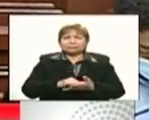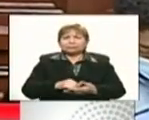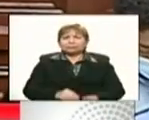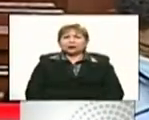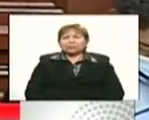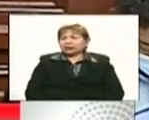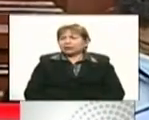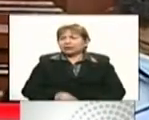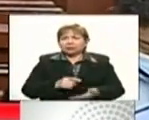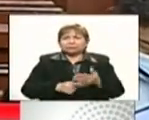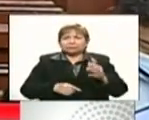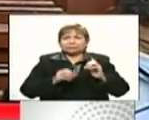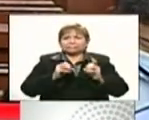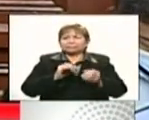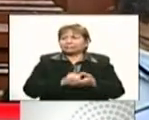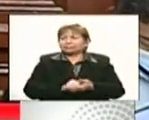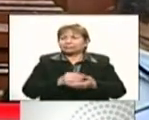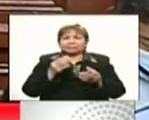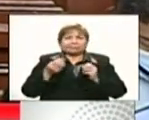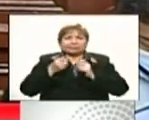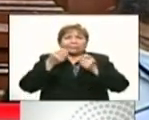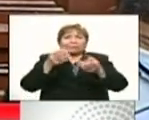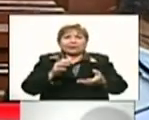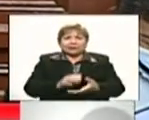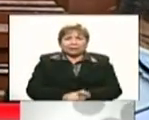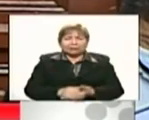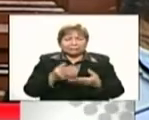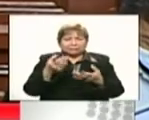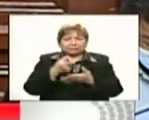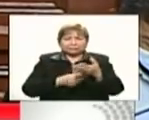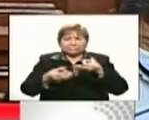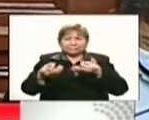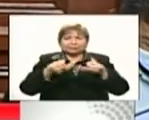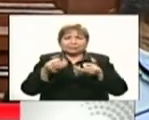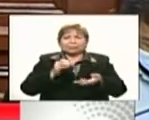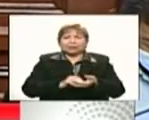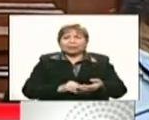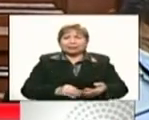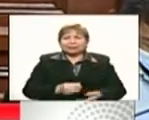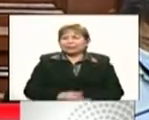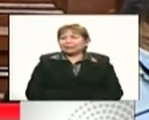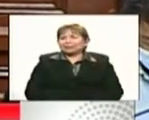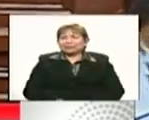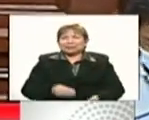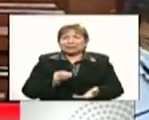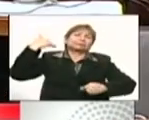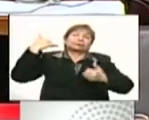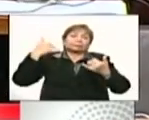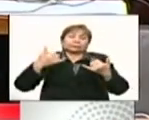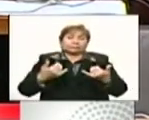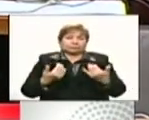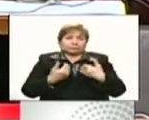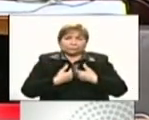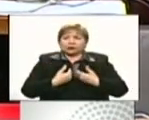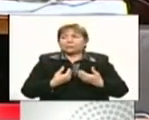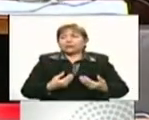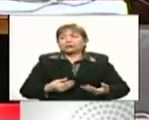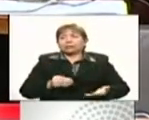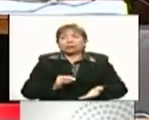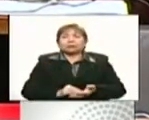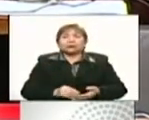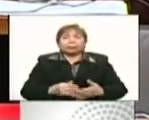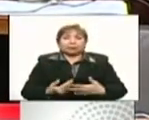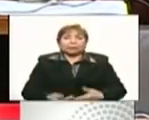que yo quiero insistir, por favor, es que lean bien el artículo 206 quienes están interesados en esto, sobre todo los congresistas